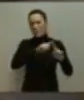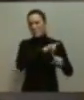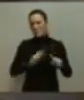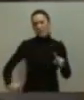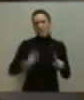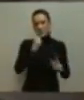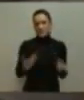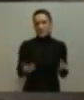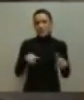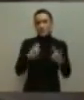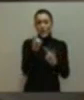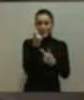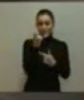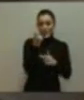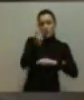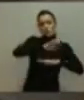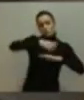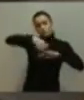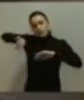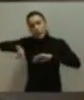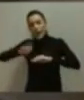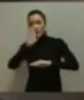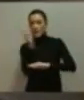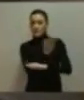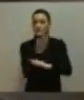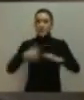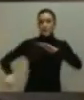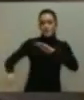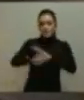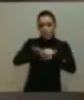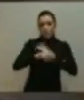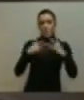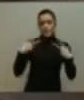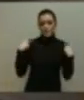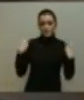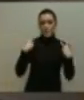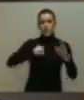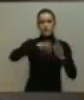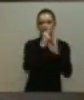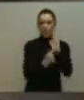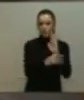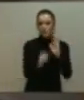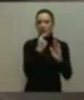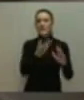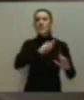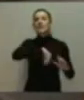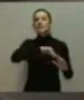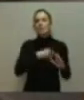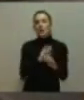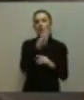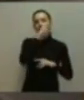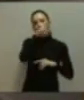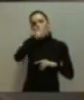se va, por un lado, a través del fraude fiscal. Tenemos datos que nos dicen que España concentra un cuarto de los billetes